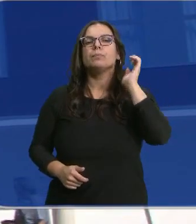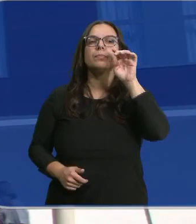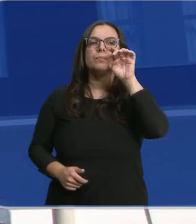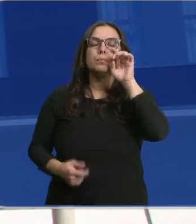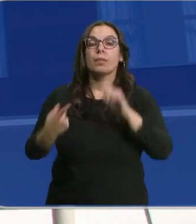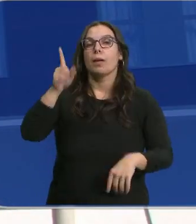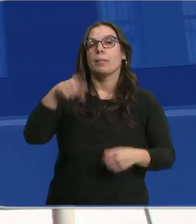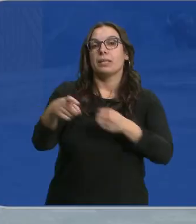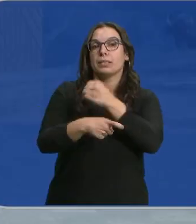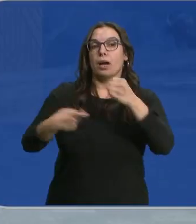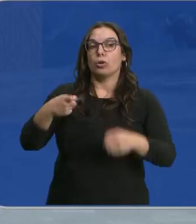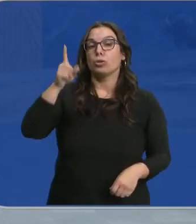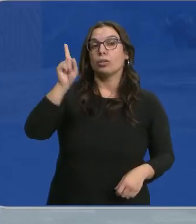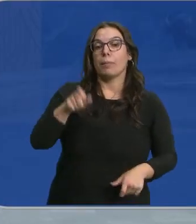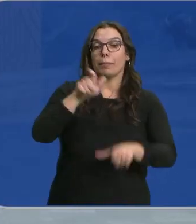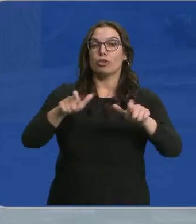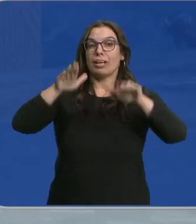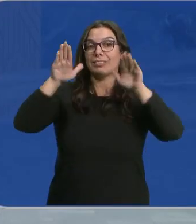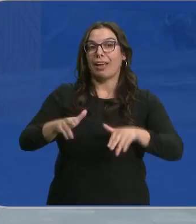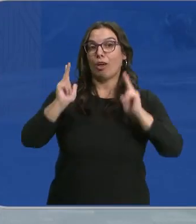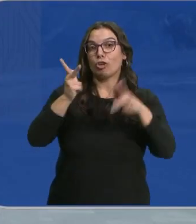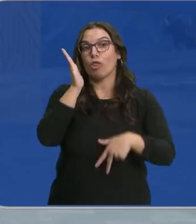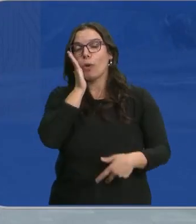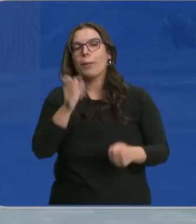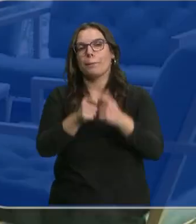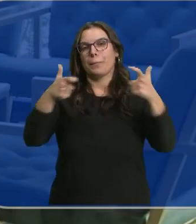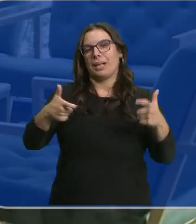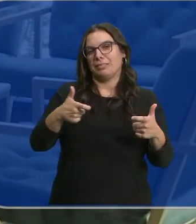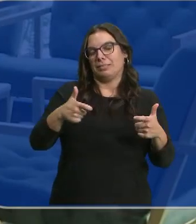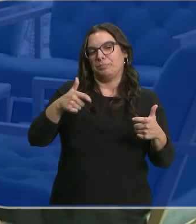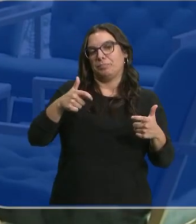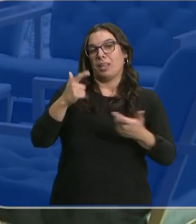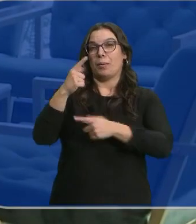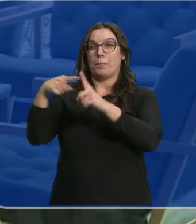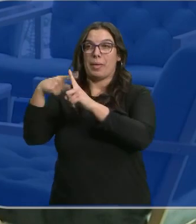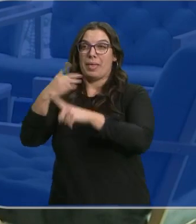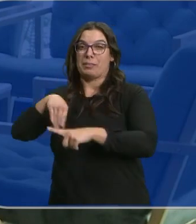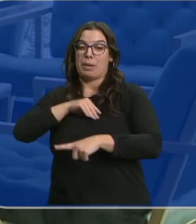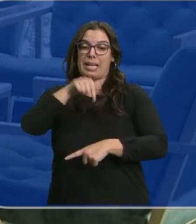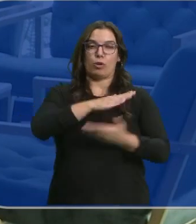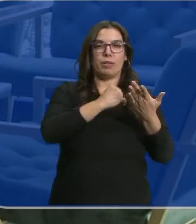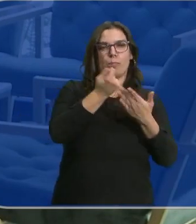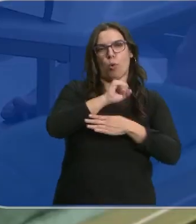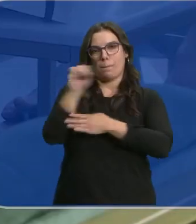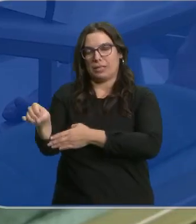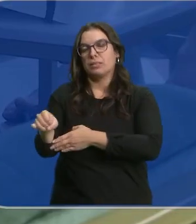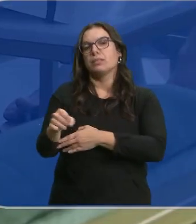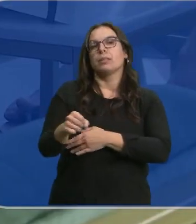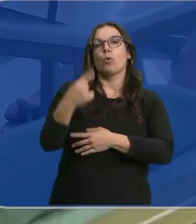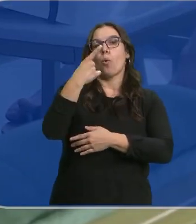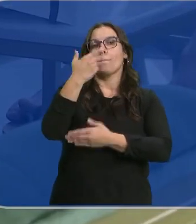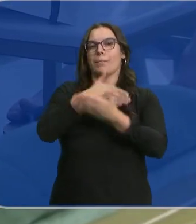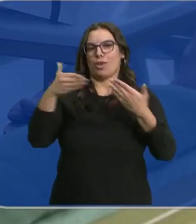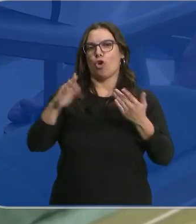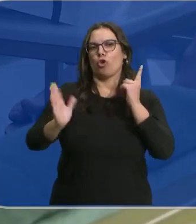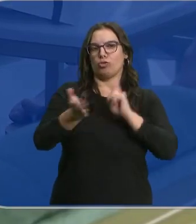Y en agosto también aumentaron las pernoctaciones en hoteles, algo más en nuestra comunidad que la media nacional. Crecieron hasta superar el millón de